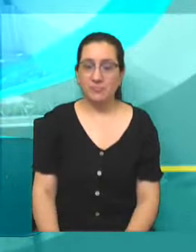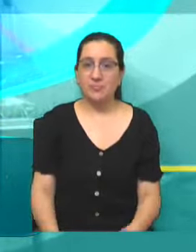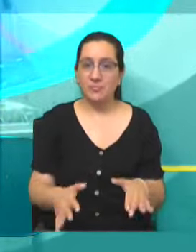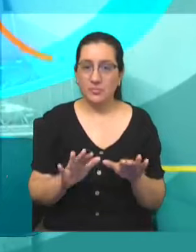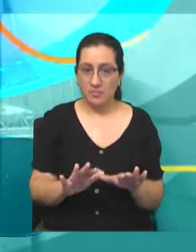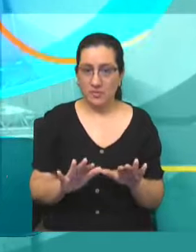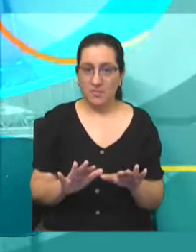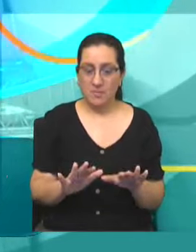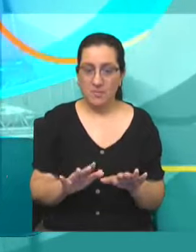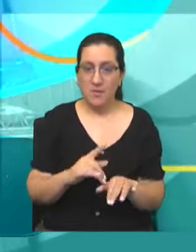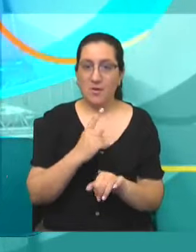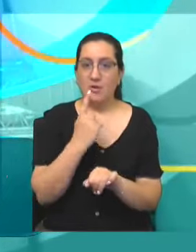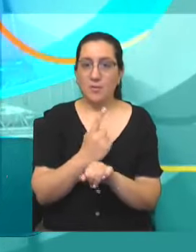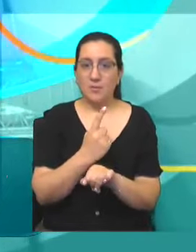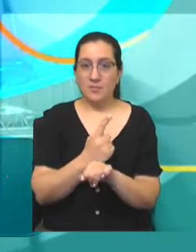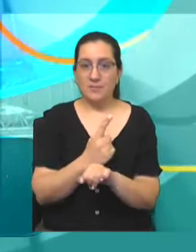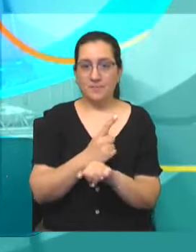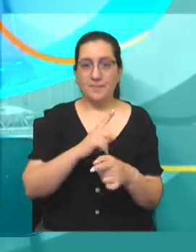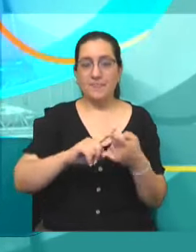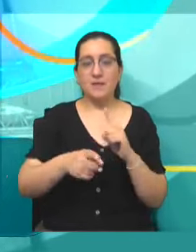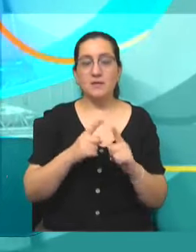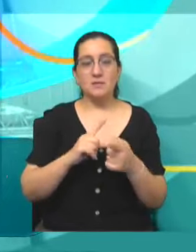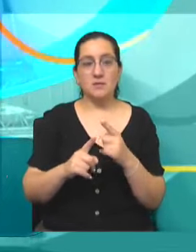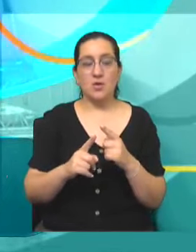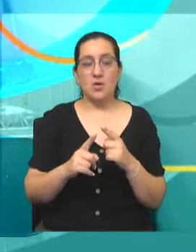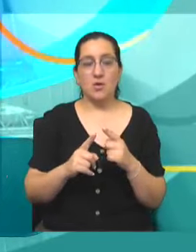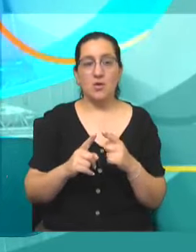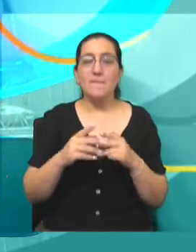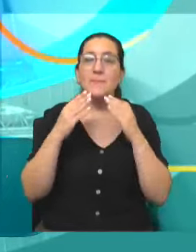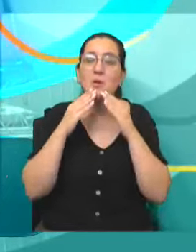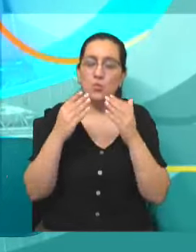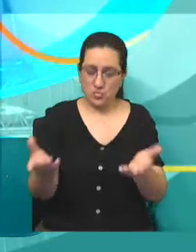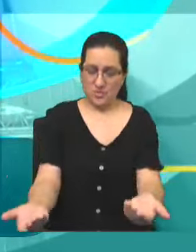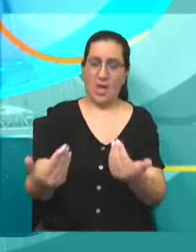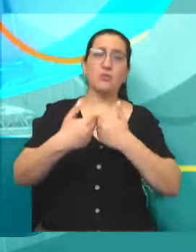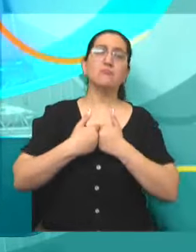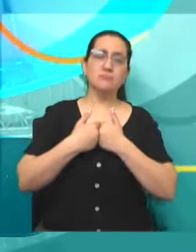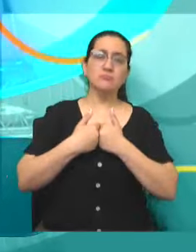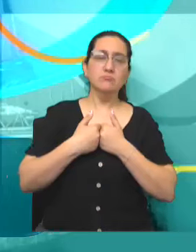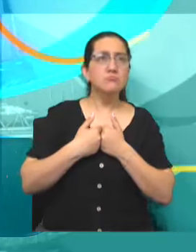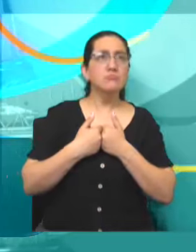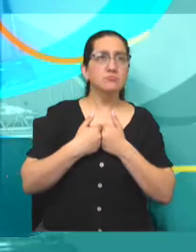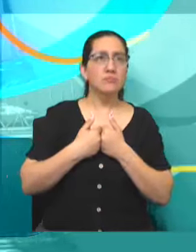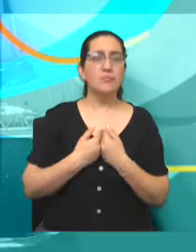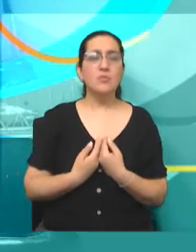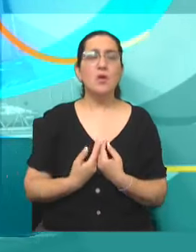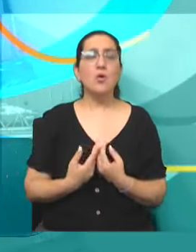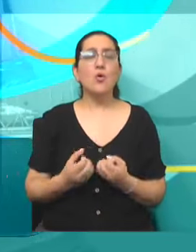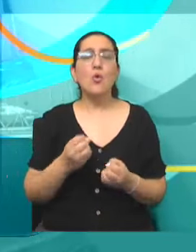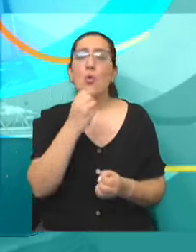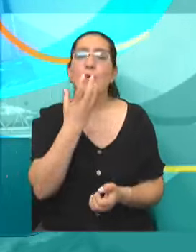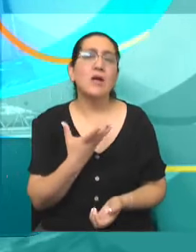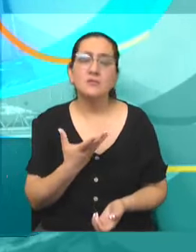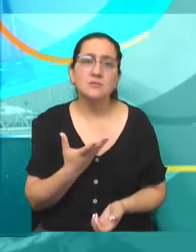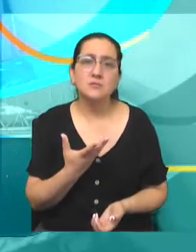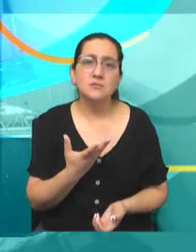poquito ahí. Lo primero es relativo a la percepción. Esto de preguntarnos nosotros un poquito cómo estamos en el día. Ahí está, cómo